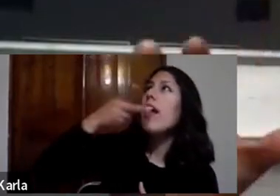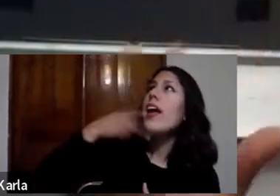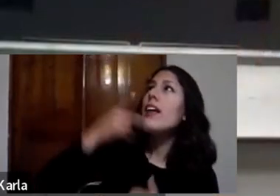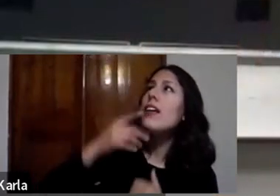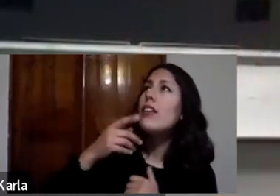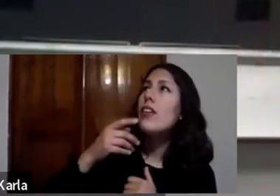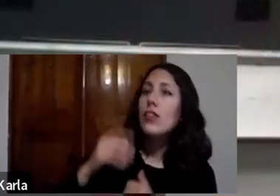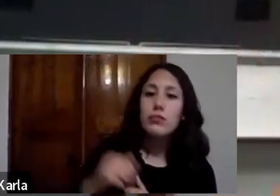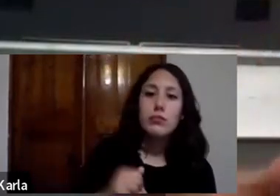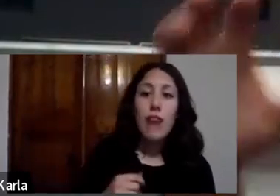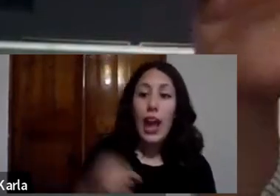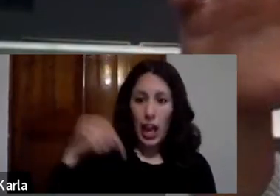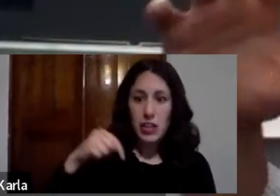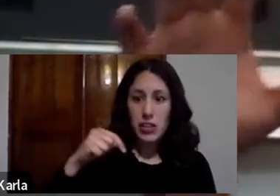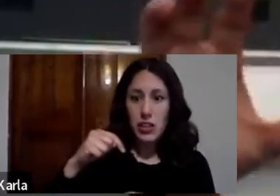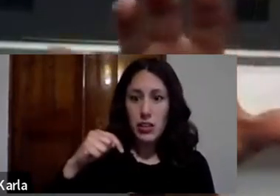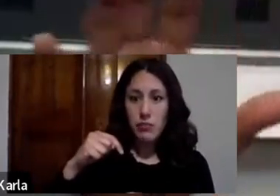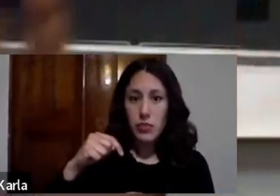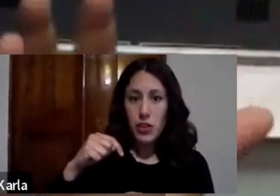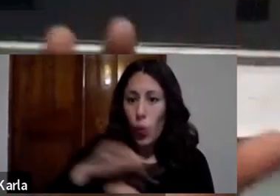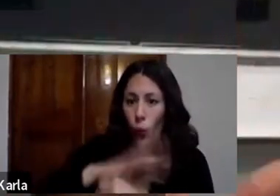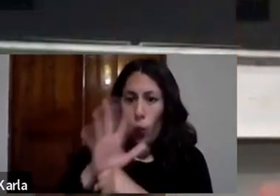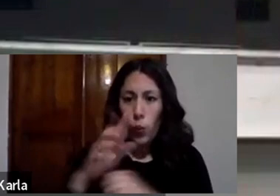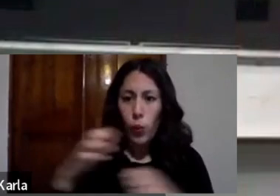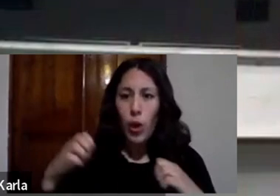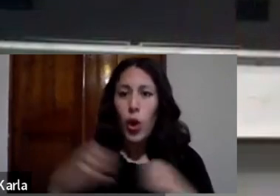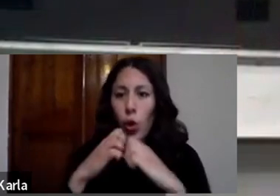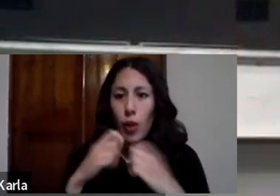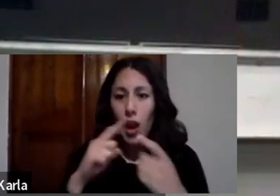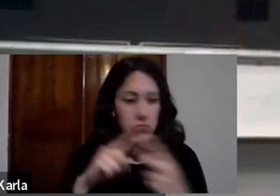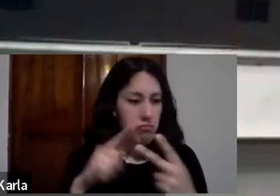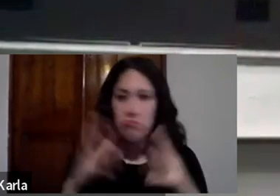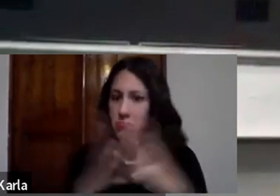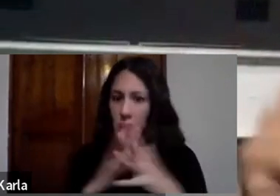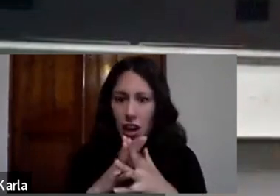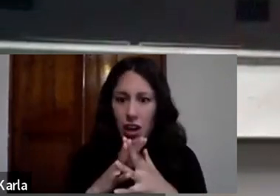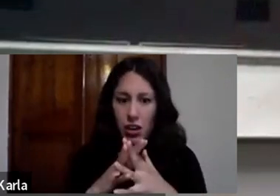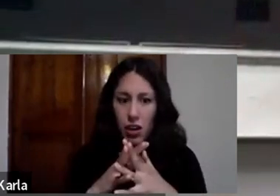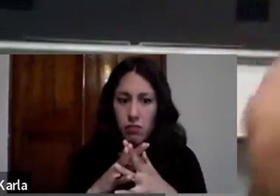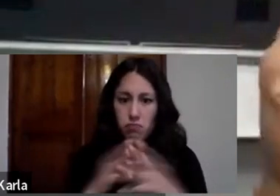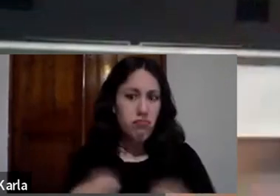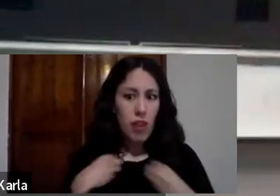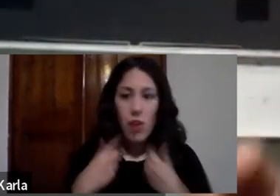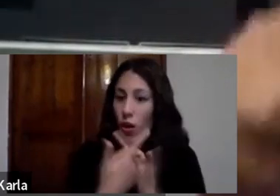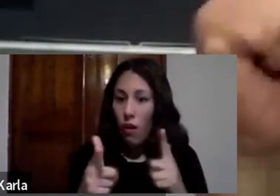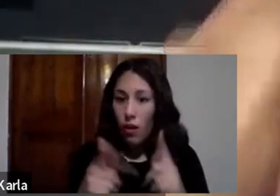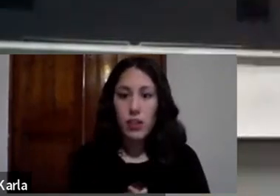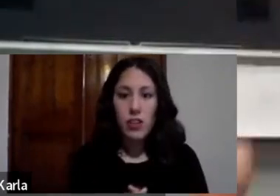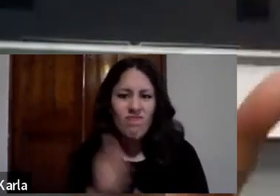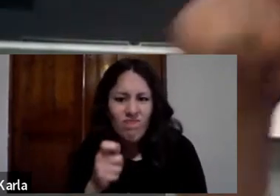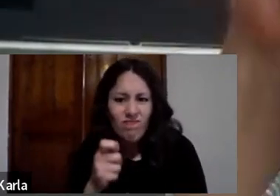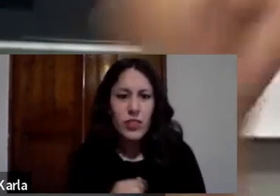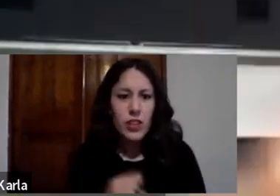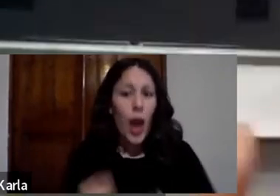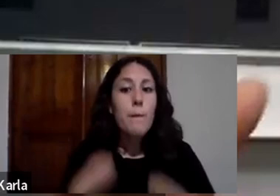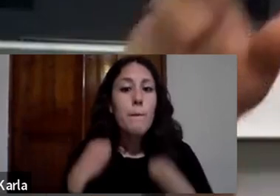crisis, en medio de esta guerra, en medio de todo lo que estemos viviendo, que seamos piedras de edificación, de esperanza,